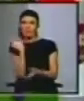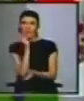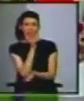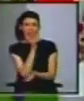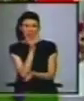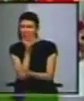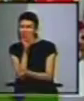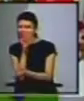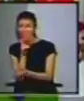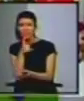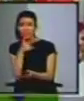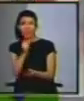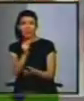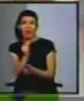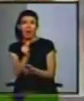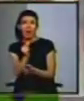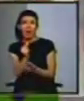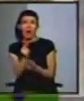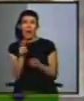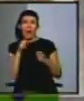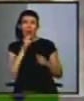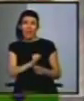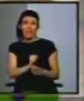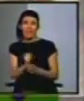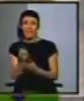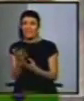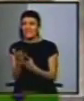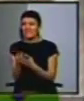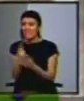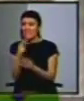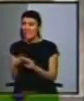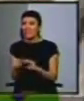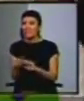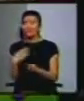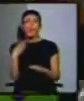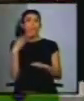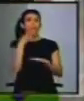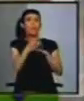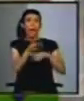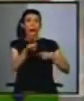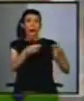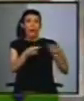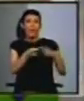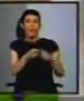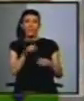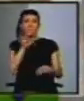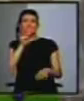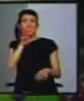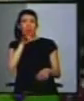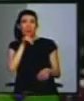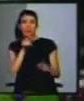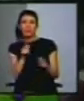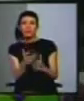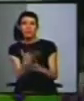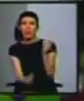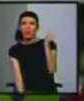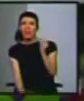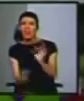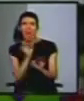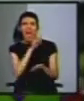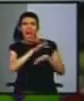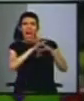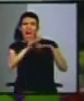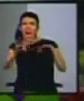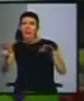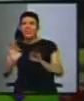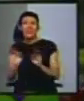las opciones desaparecen. Llegué a la tienda y resulta que mágicamente en menos de 5 minutos no había ningún mono. No está en ninguna parte. Fui